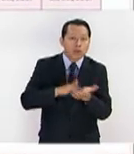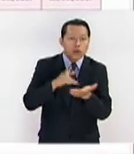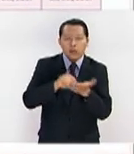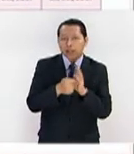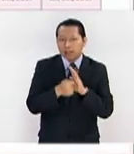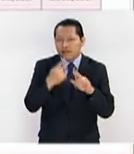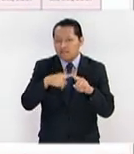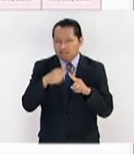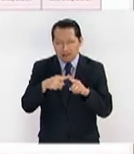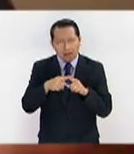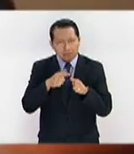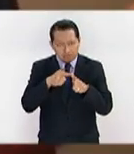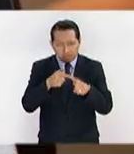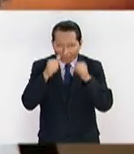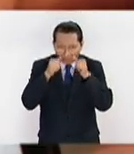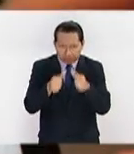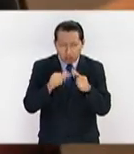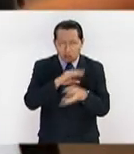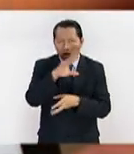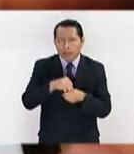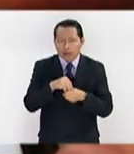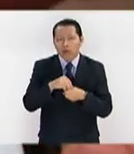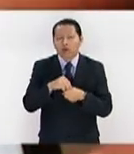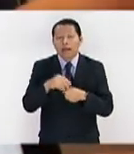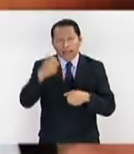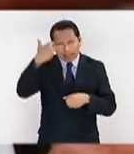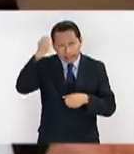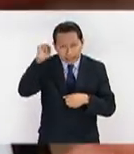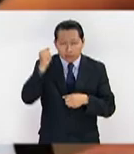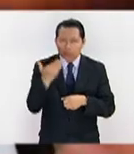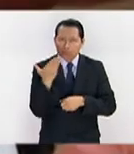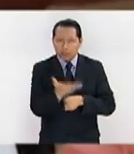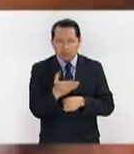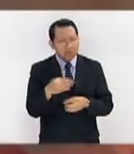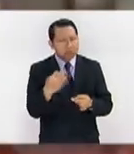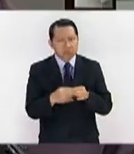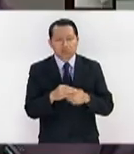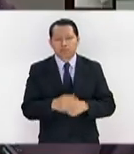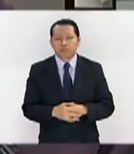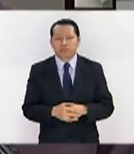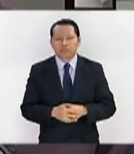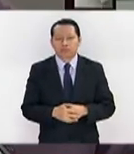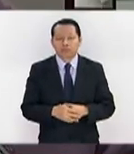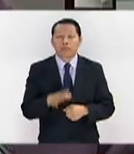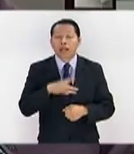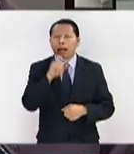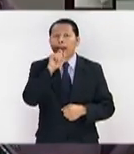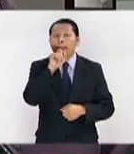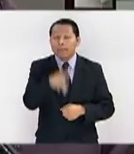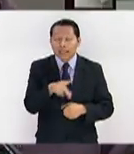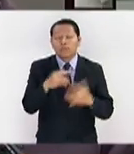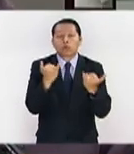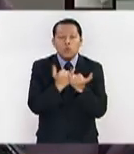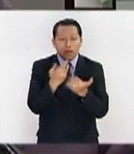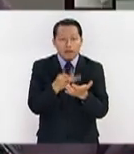de forma permanente a todas las y los aspirantes que lo han solicitado. Estamos también al mismo